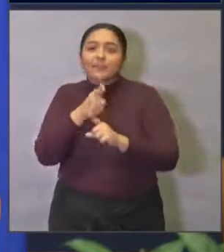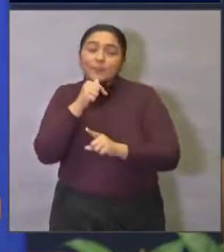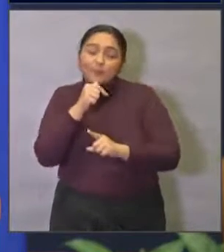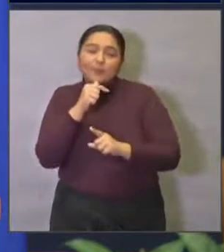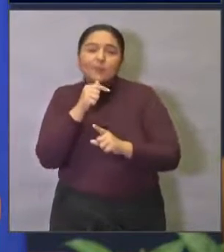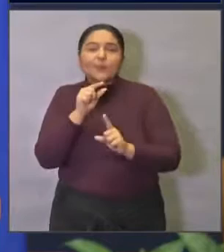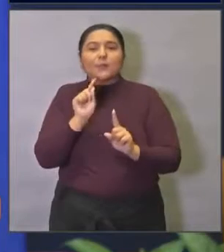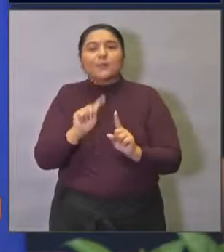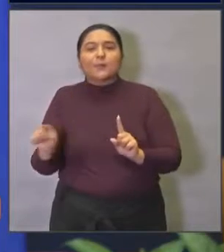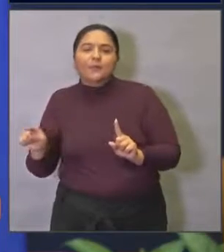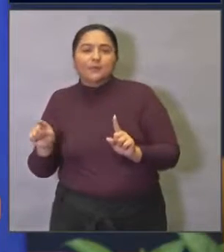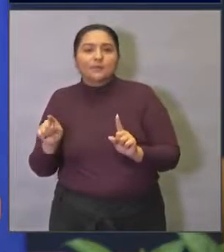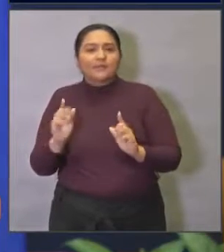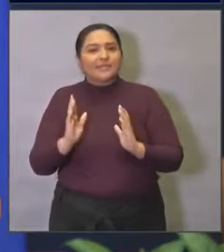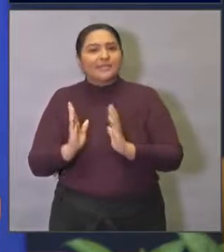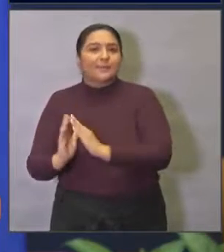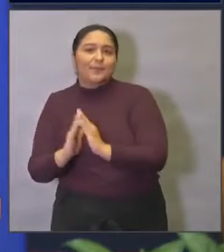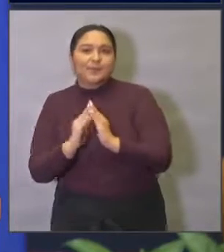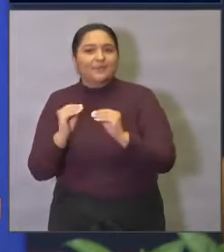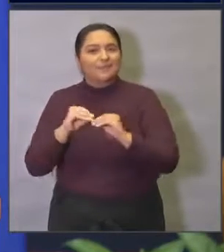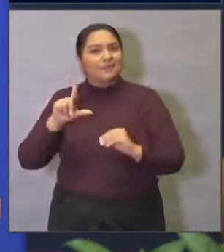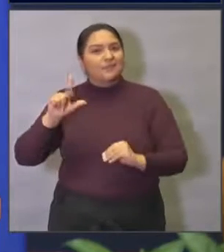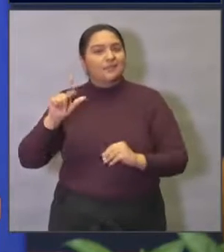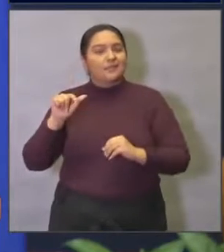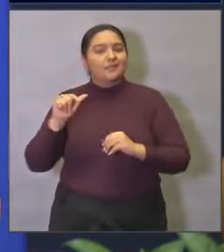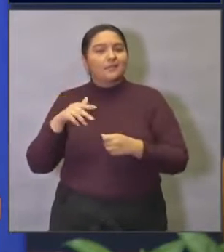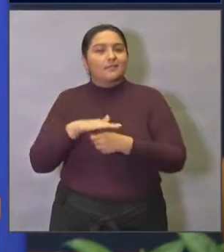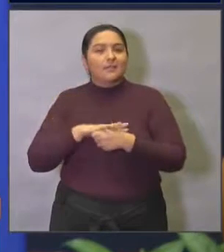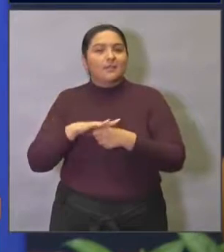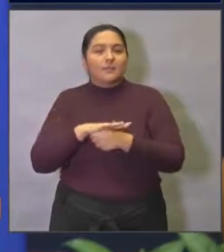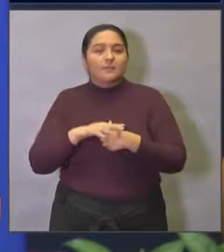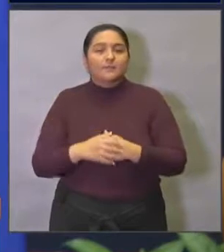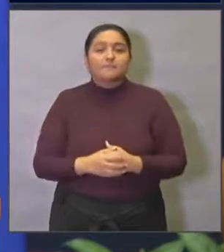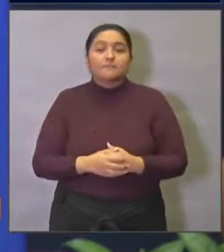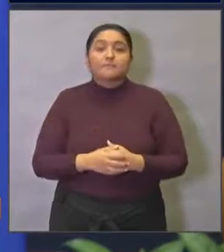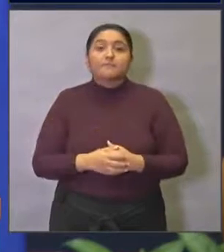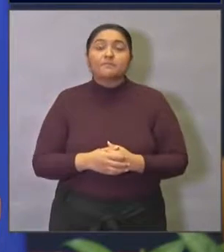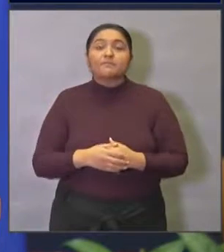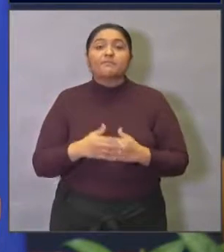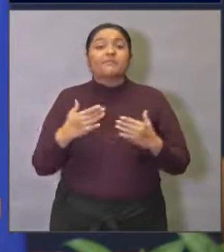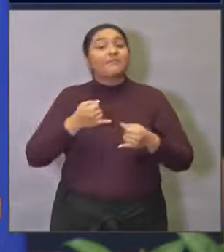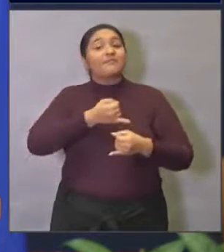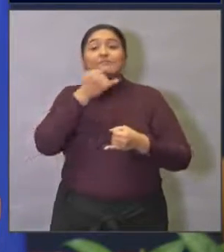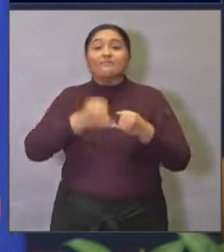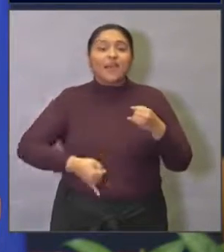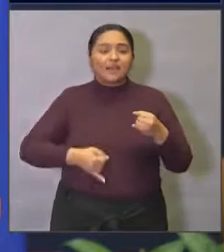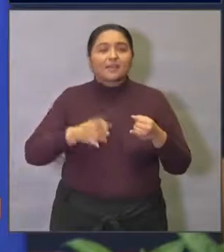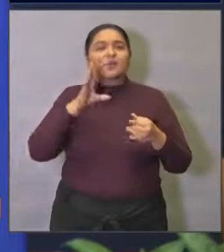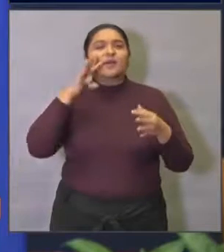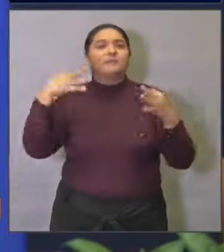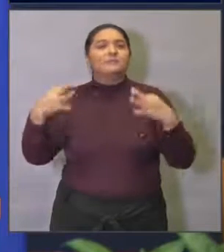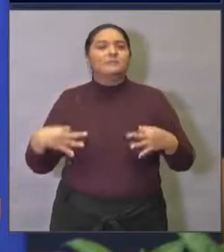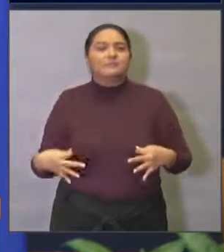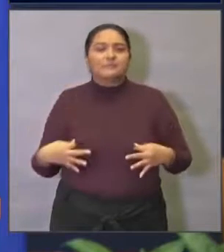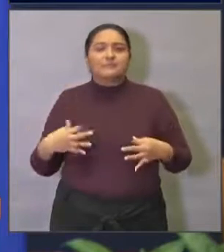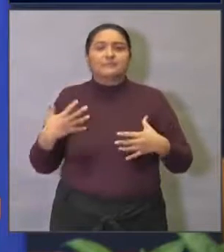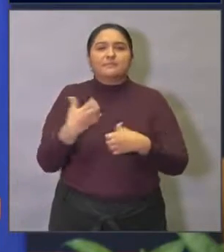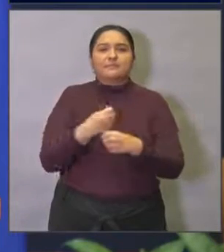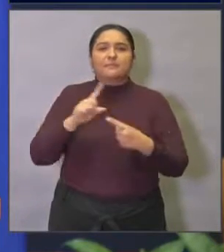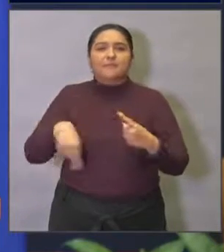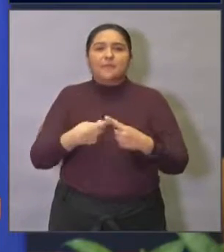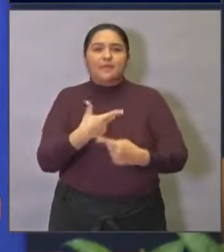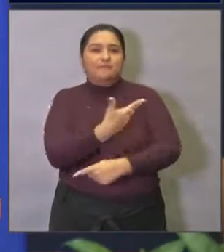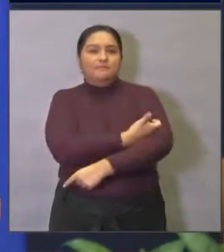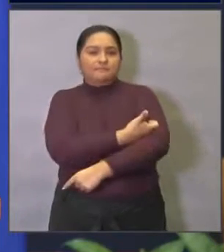algunas comunidades en el condado de Los Ángeles. Y al final de la sesión daremos un informe sobre las vacunas contra